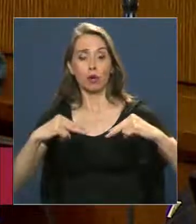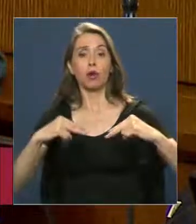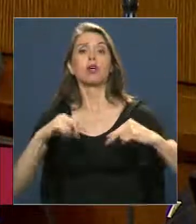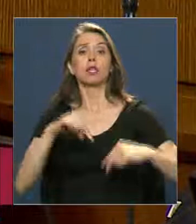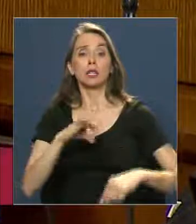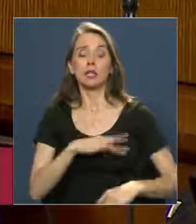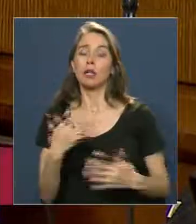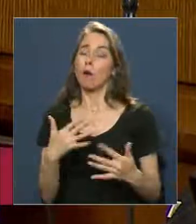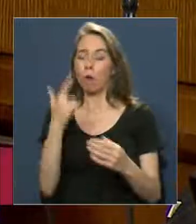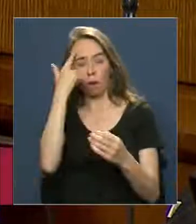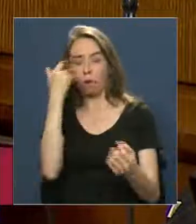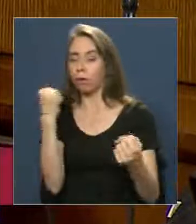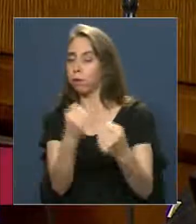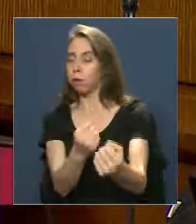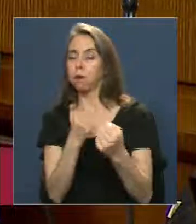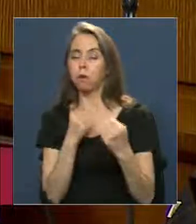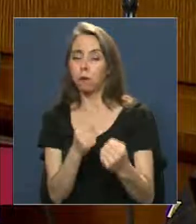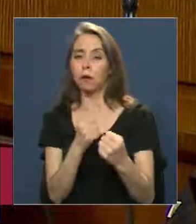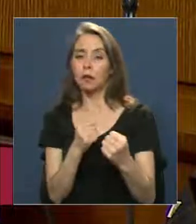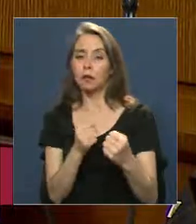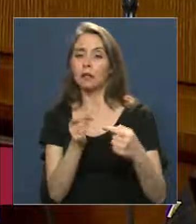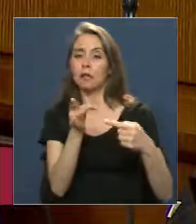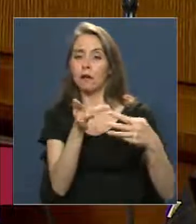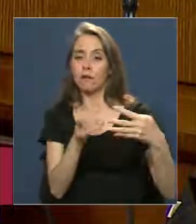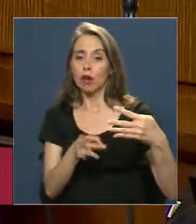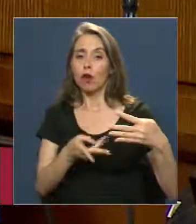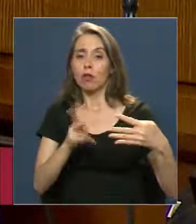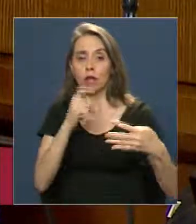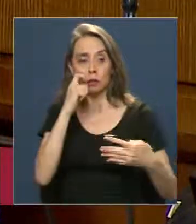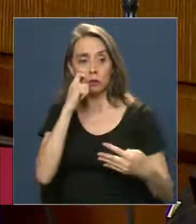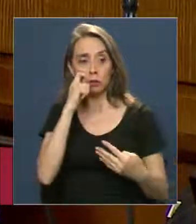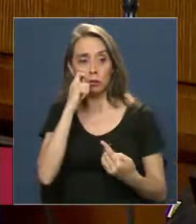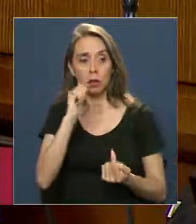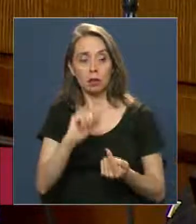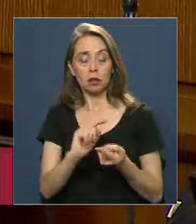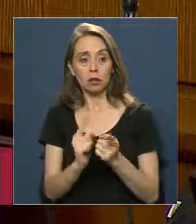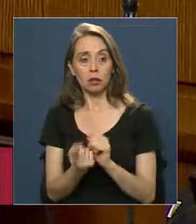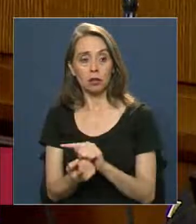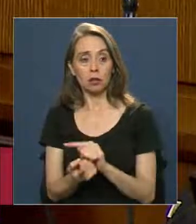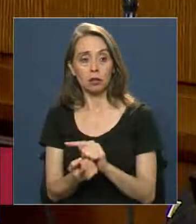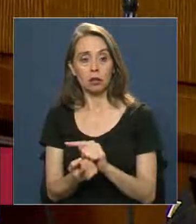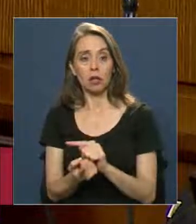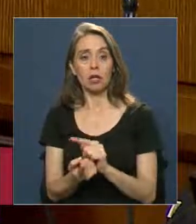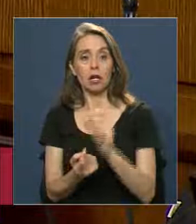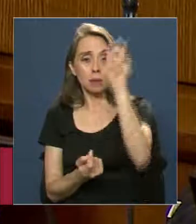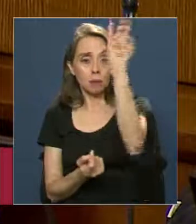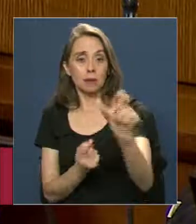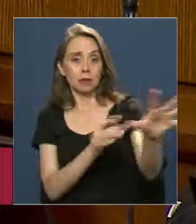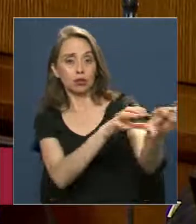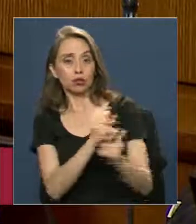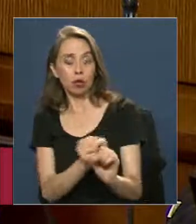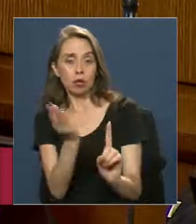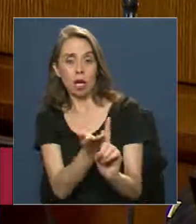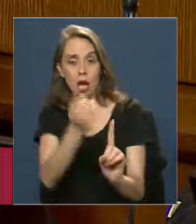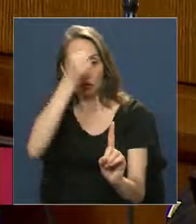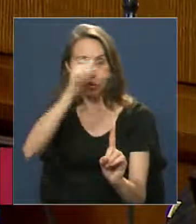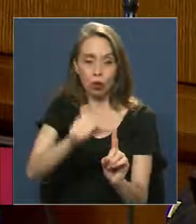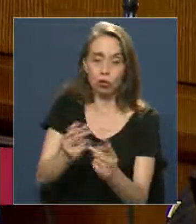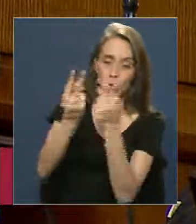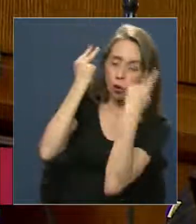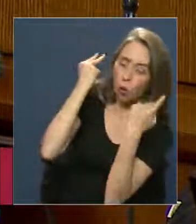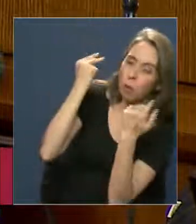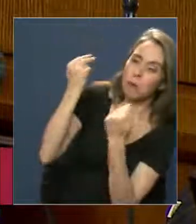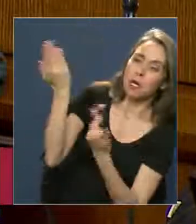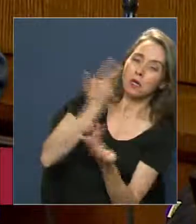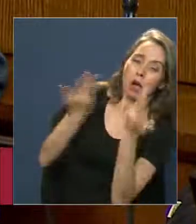violaciones tan brutales que significaron, obviamente, incluso hechos de tortura, de vejámenes, que en